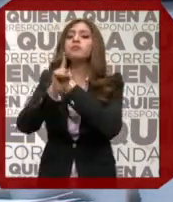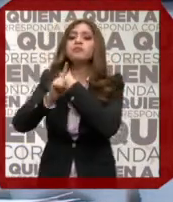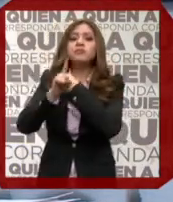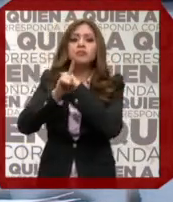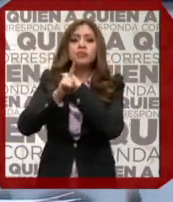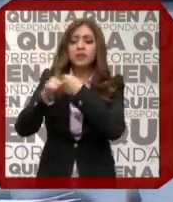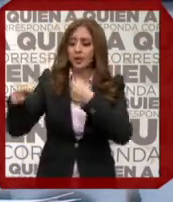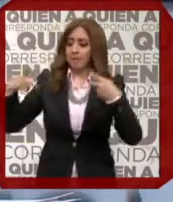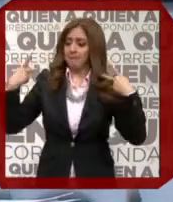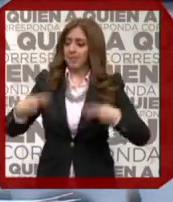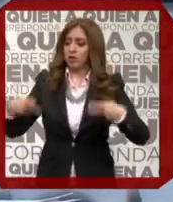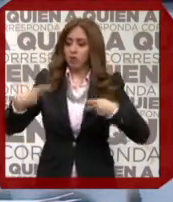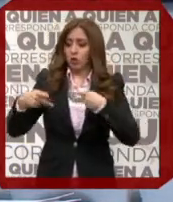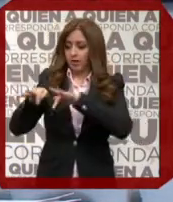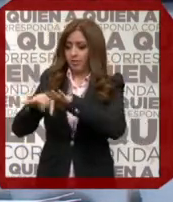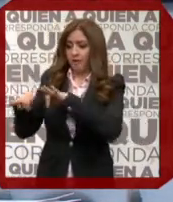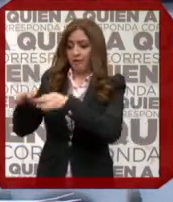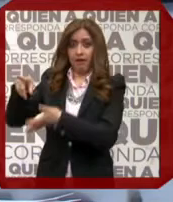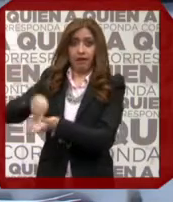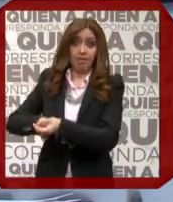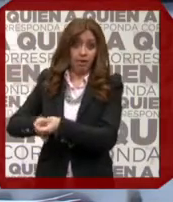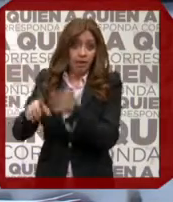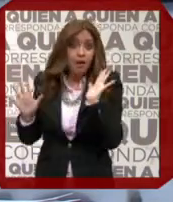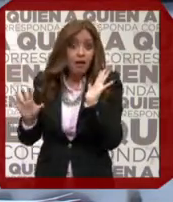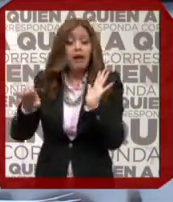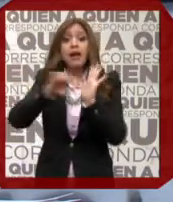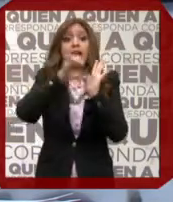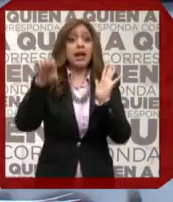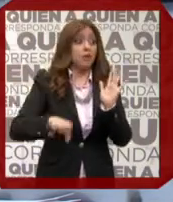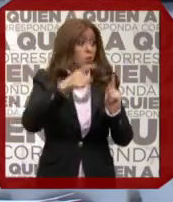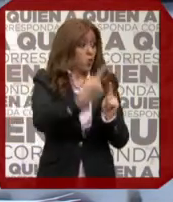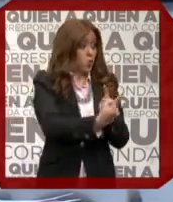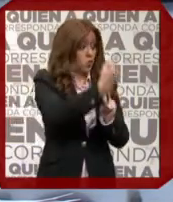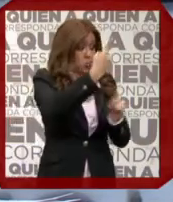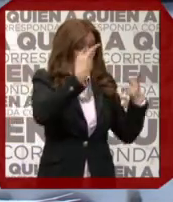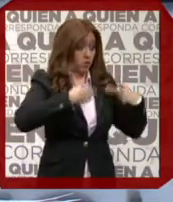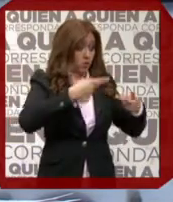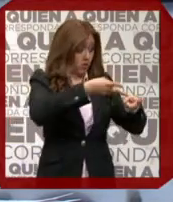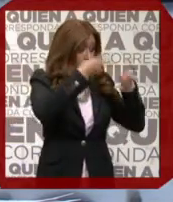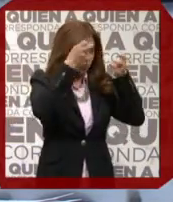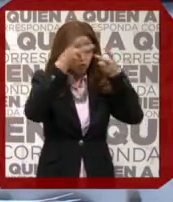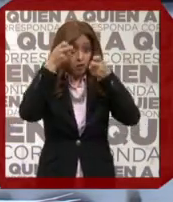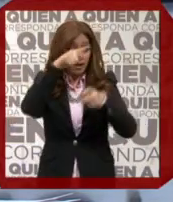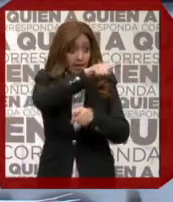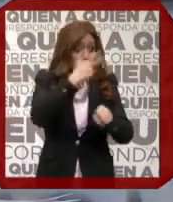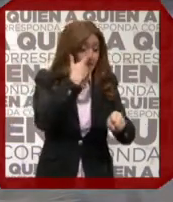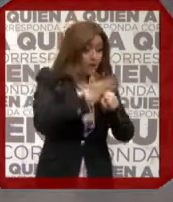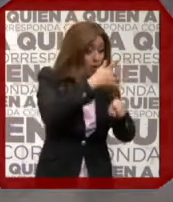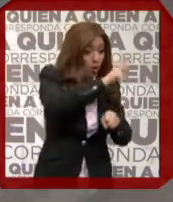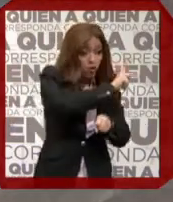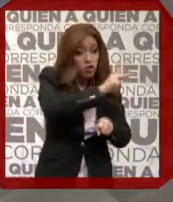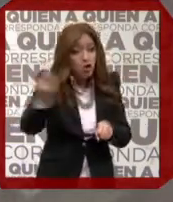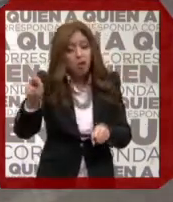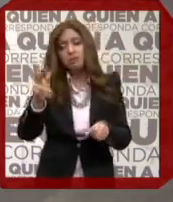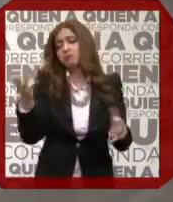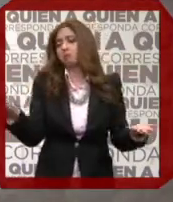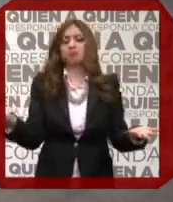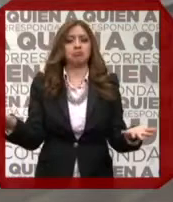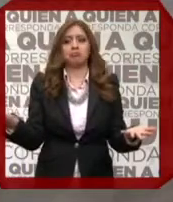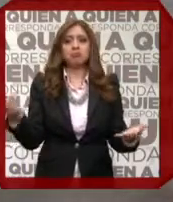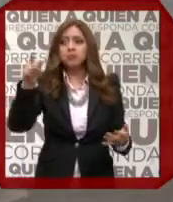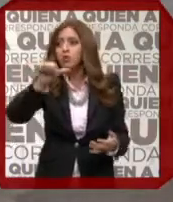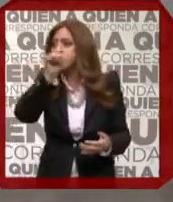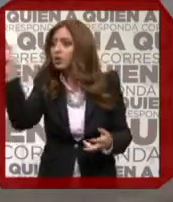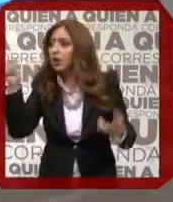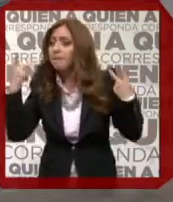todos lados no significa que si hay alguien que roba todos sean rateros que si hay alguien que hace malas cosas Todos las